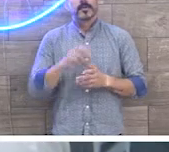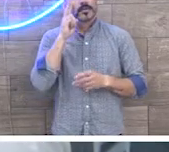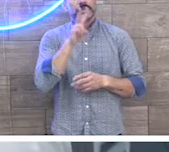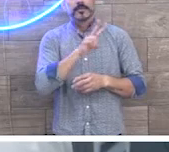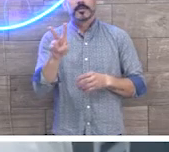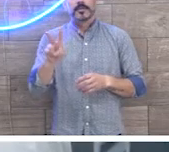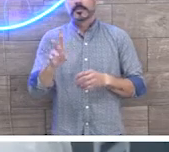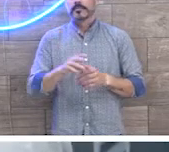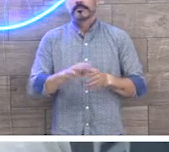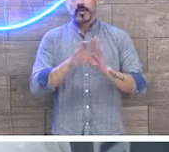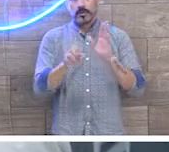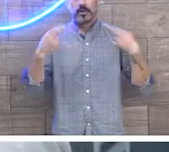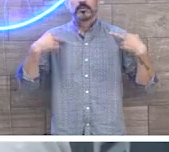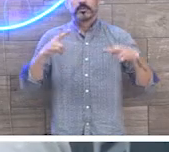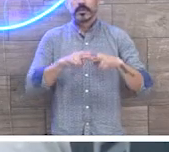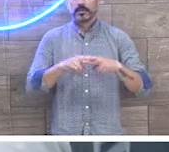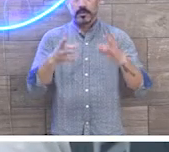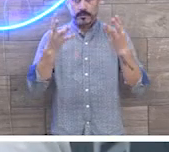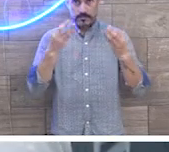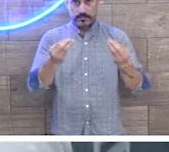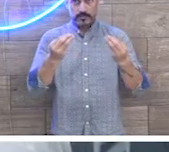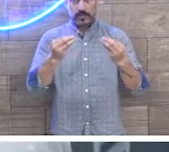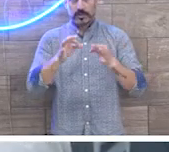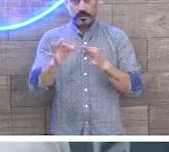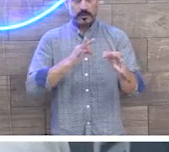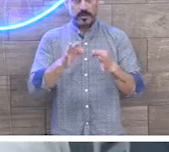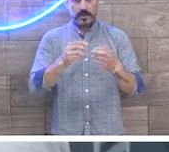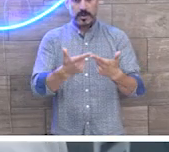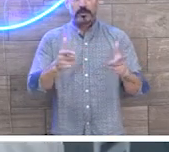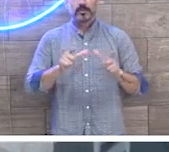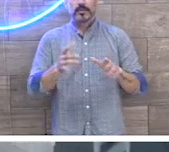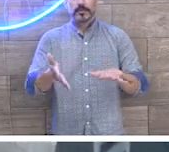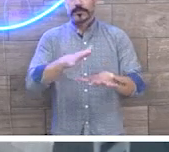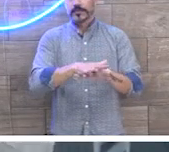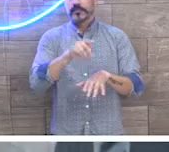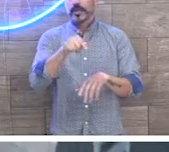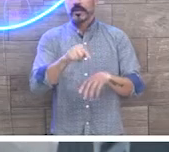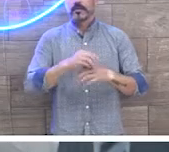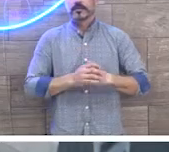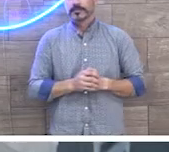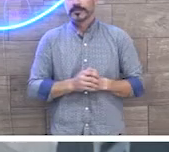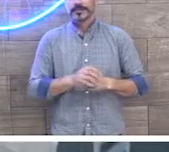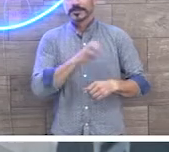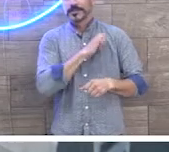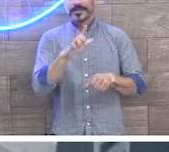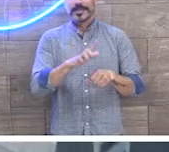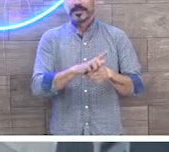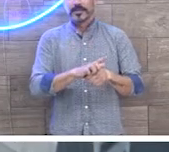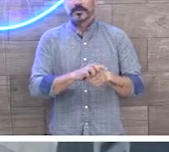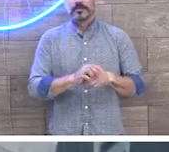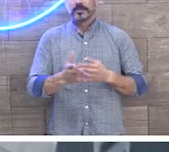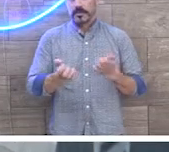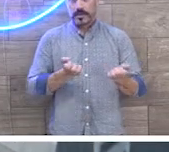bueno, los maestros, la mayoría de los que trabajaban en grupos integrados, como que estaban especializados,